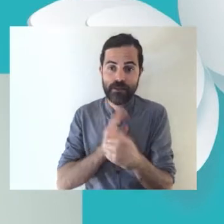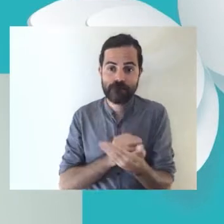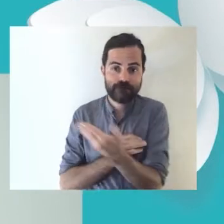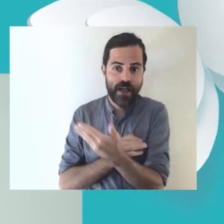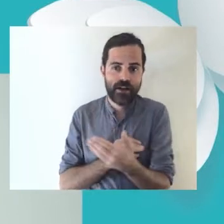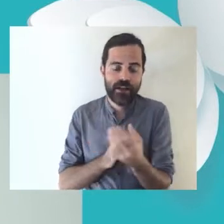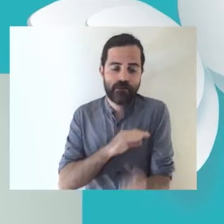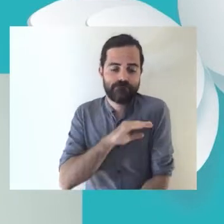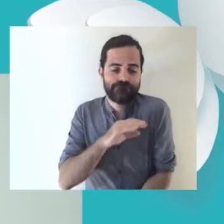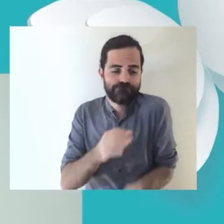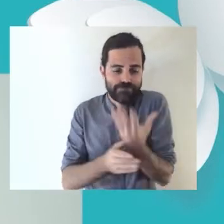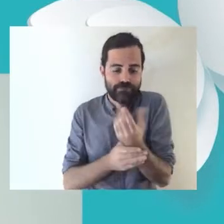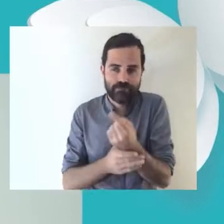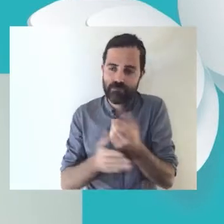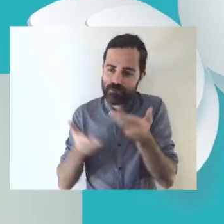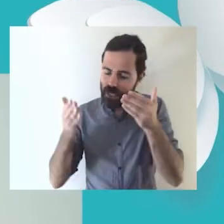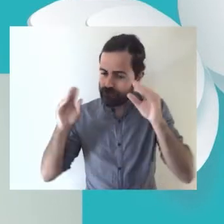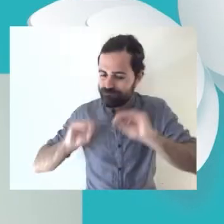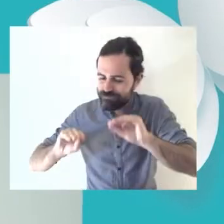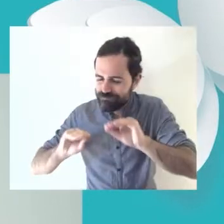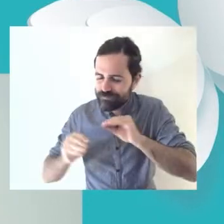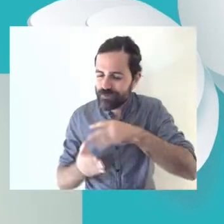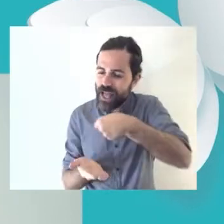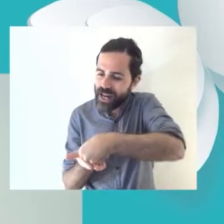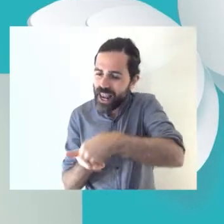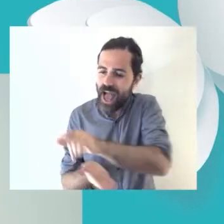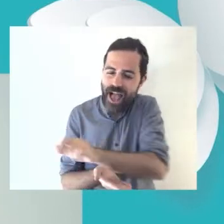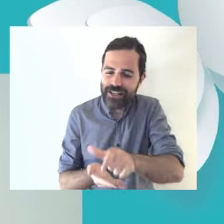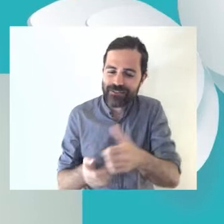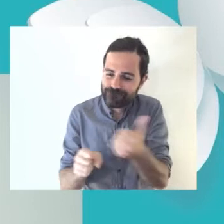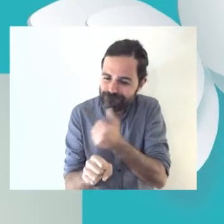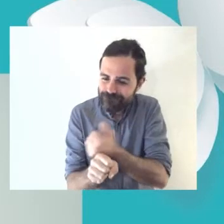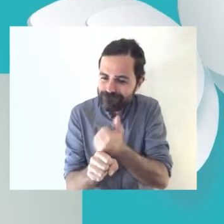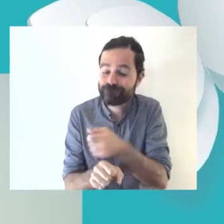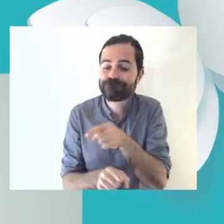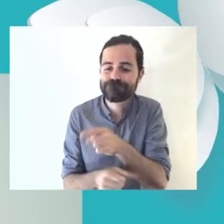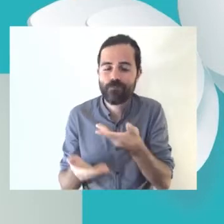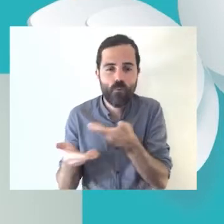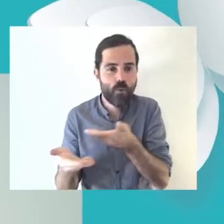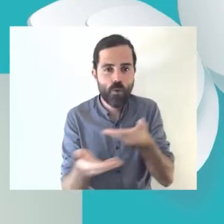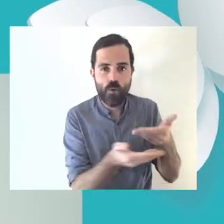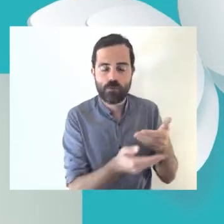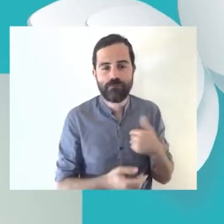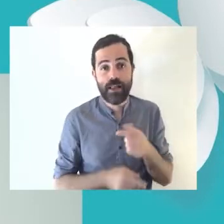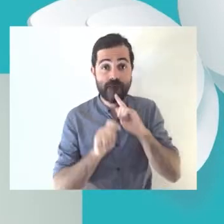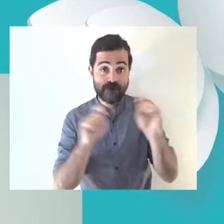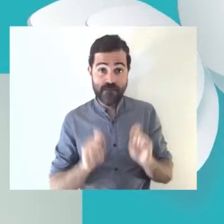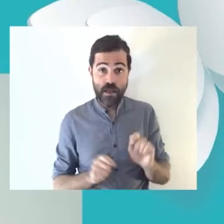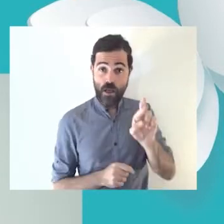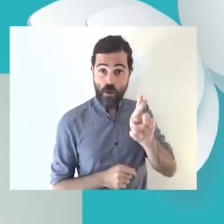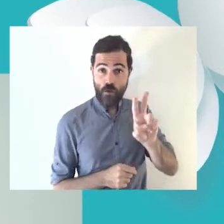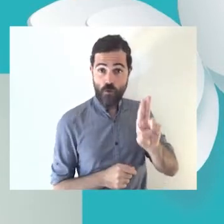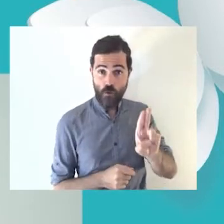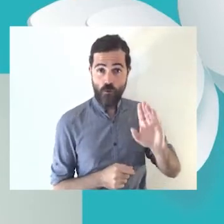donde asesoramos a nuestros clientes desde su origen hasta el final a reducir la huella de impacto medioambiental. La